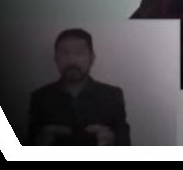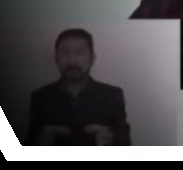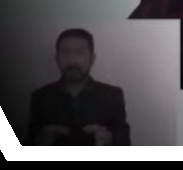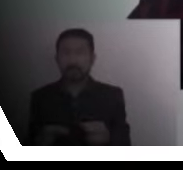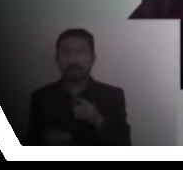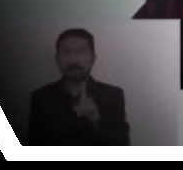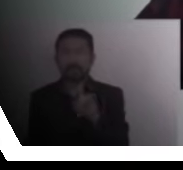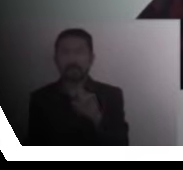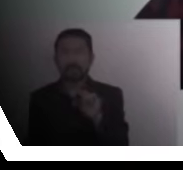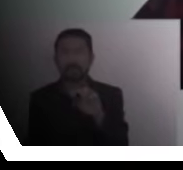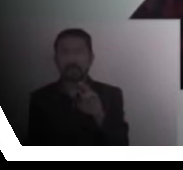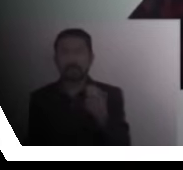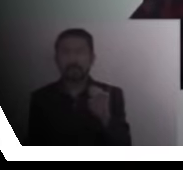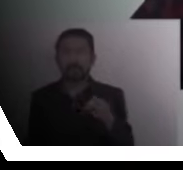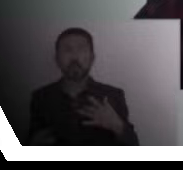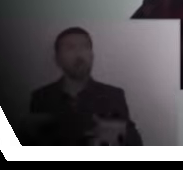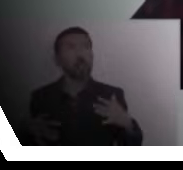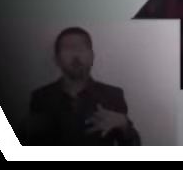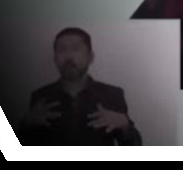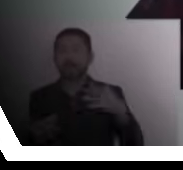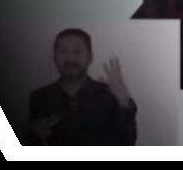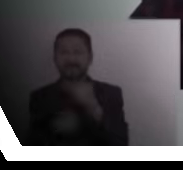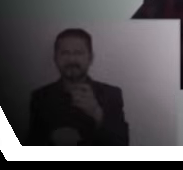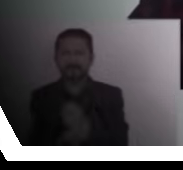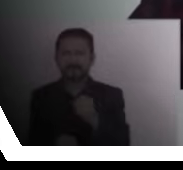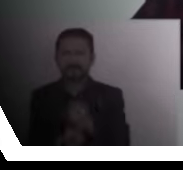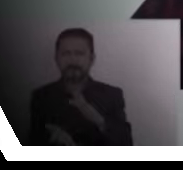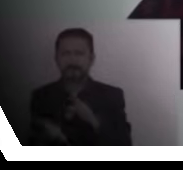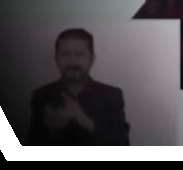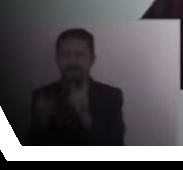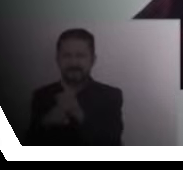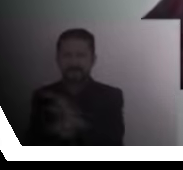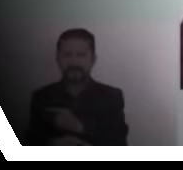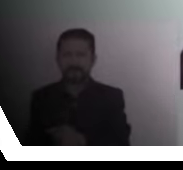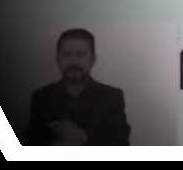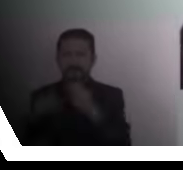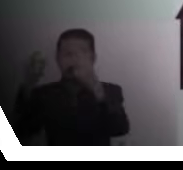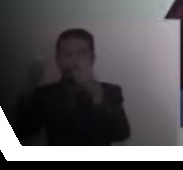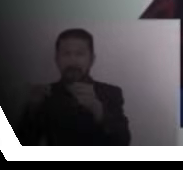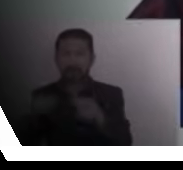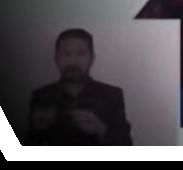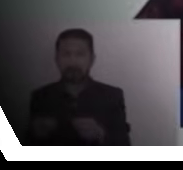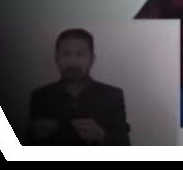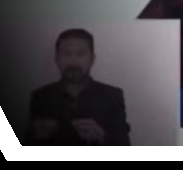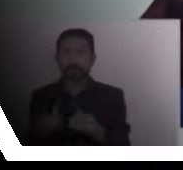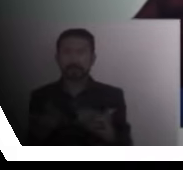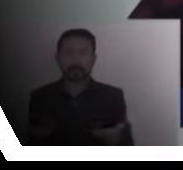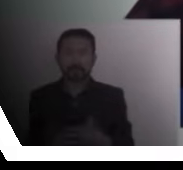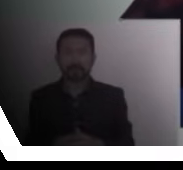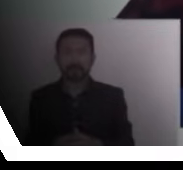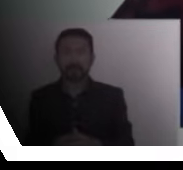discrecionalmente en el pasado los diputados abusaron de la misma y se hacían modificaciones incluso al mismo presupuesto tal es el